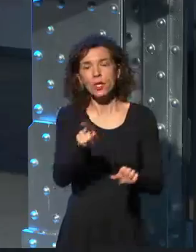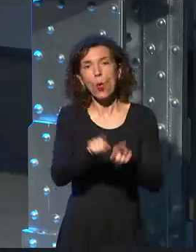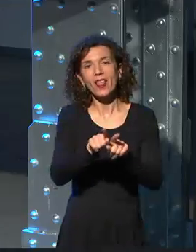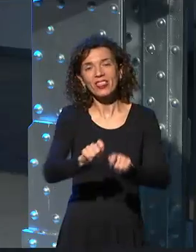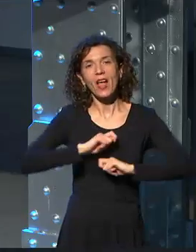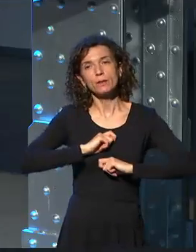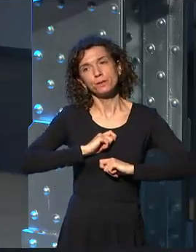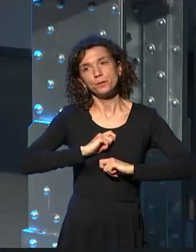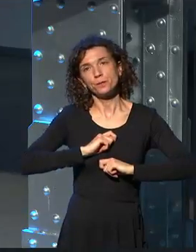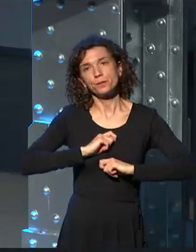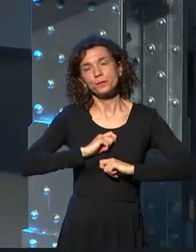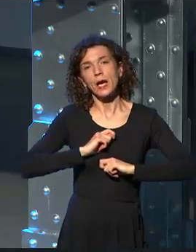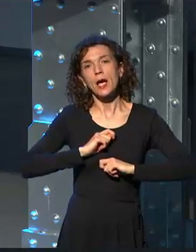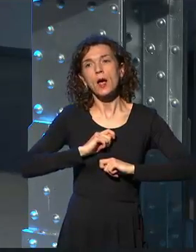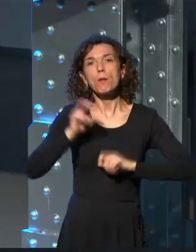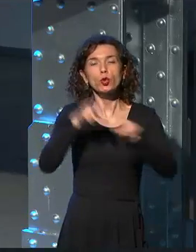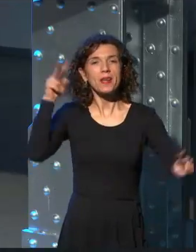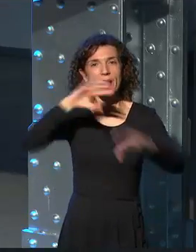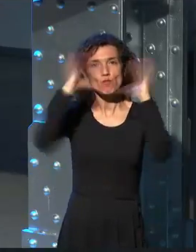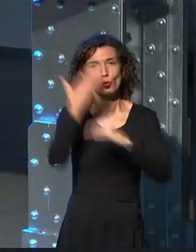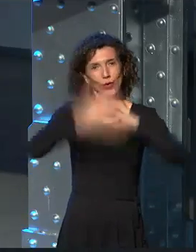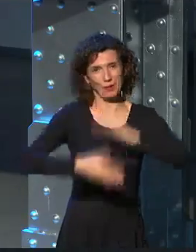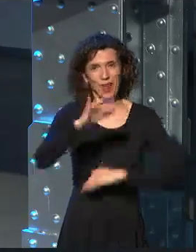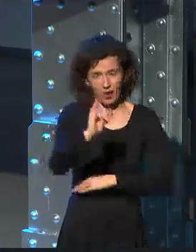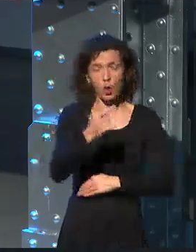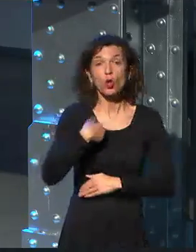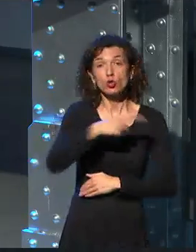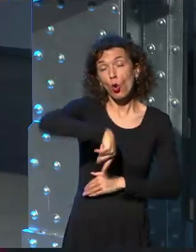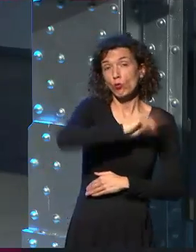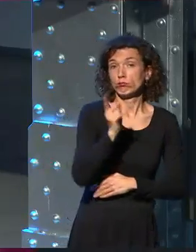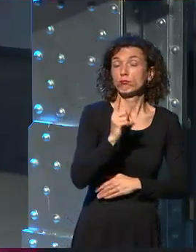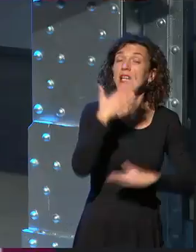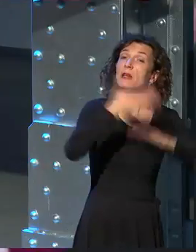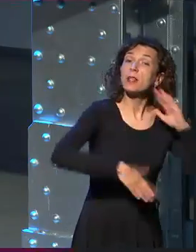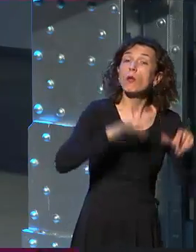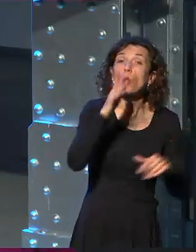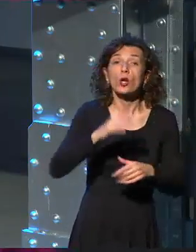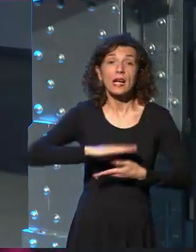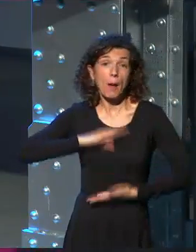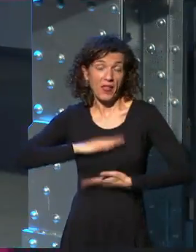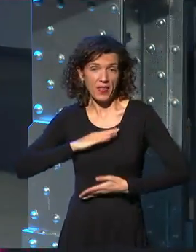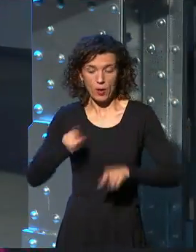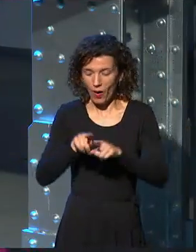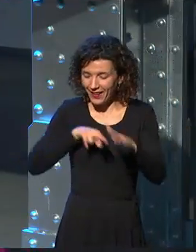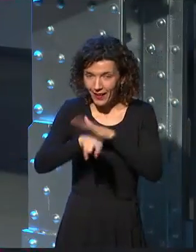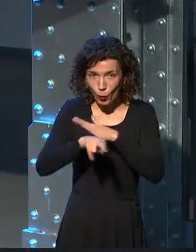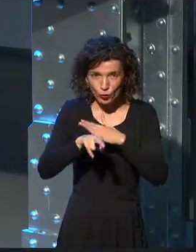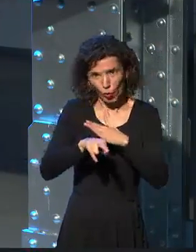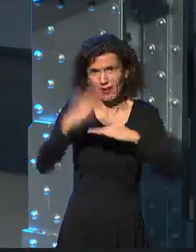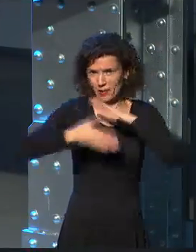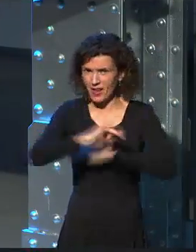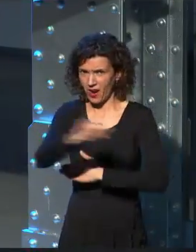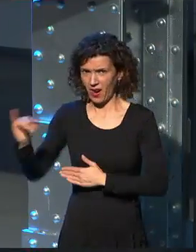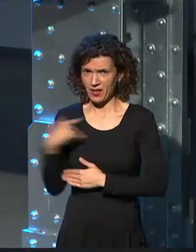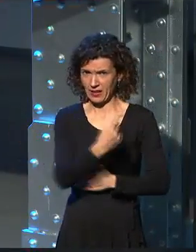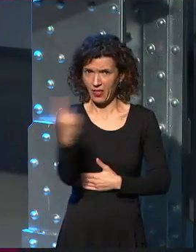limita nuestra percepción del mundo. No solamente estamos limitados por la capacidad de recursos neurales que tenemos, sino